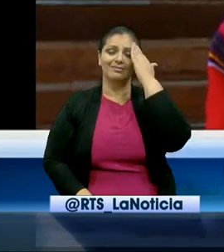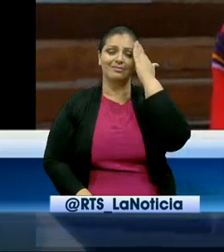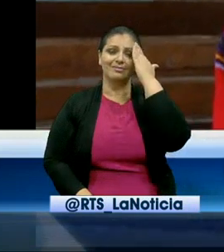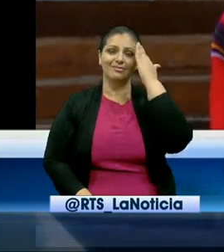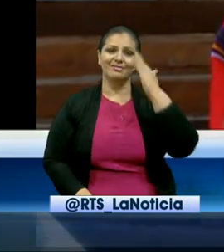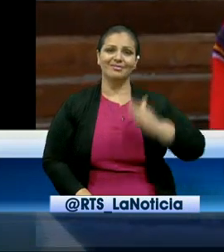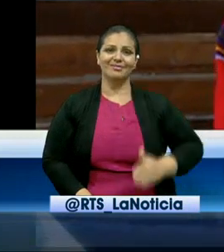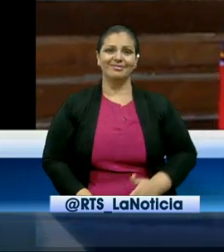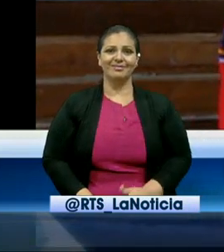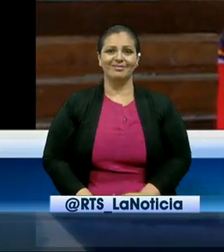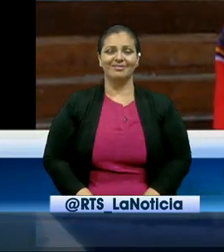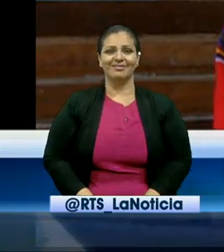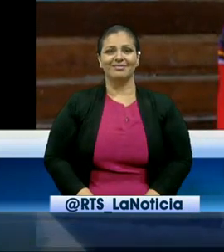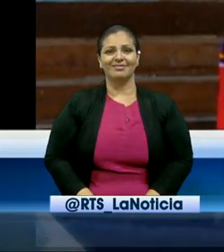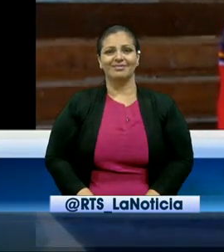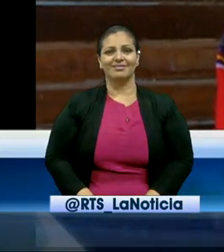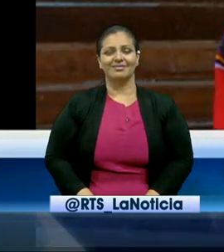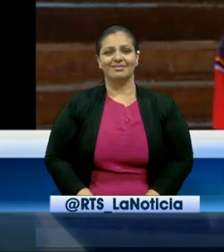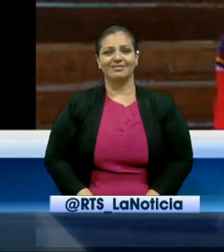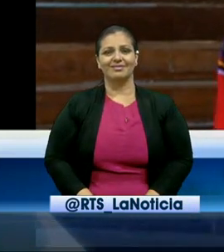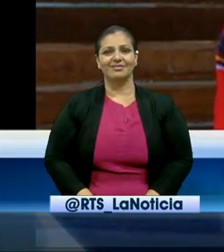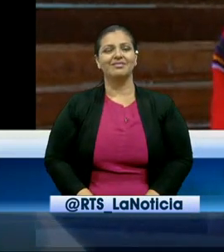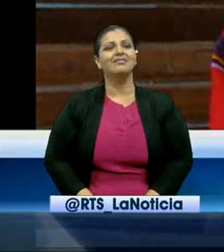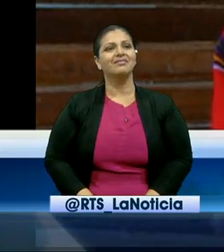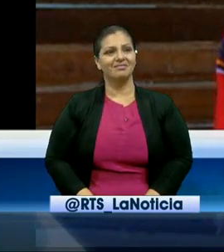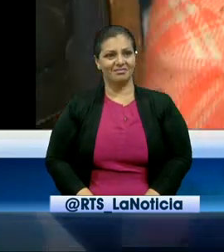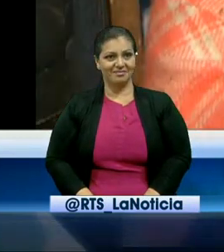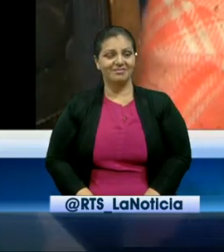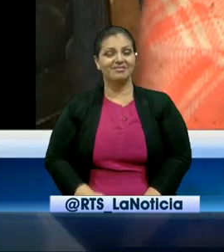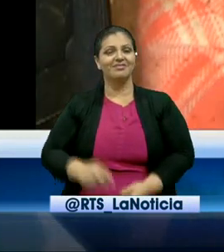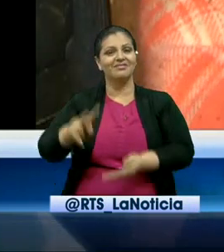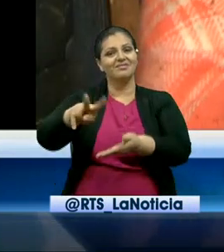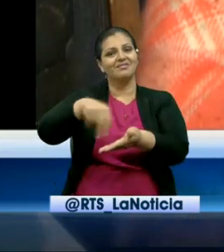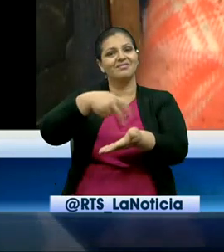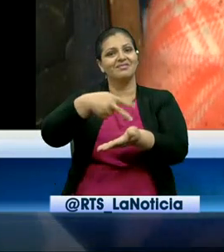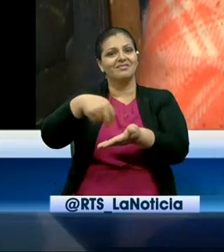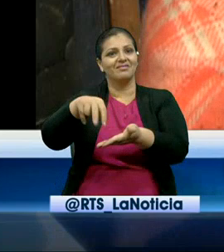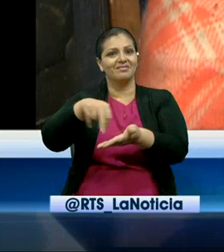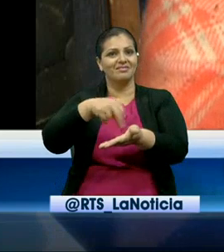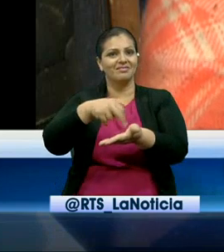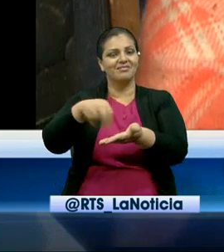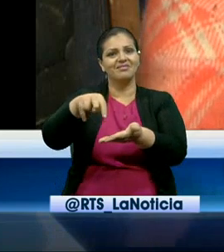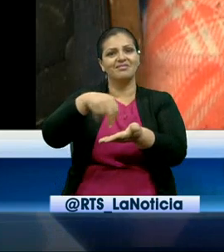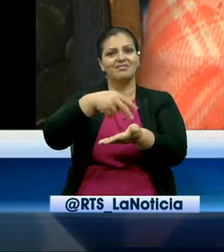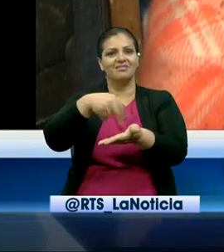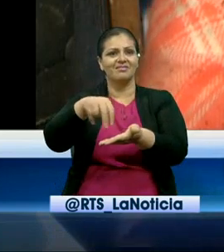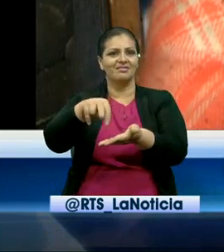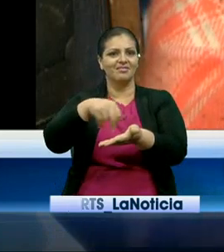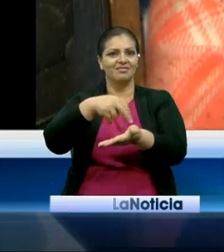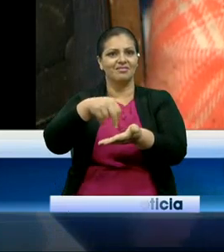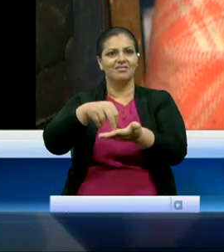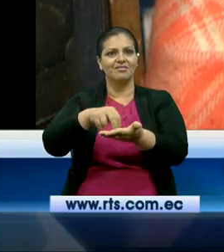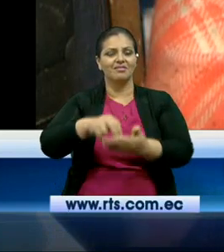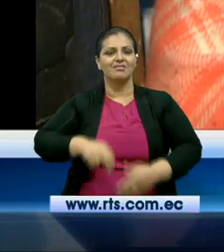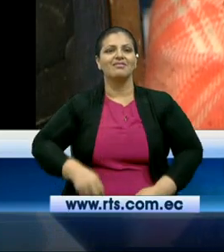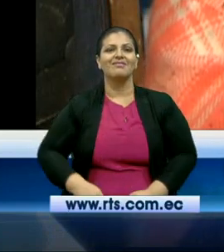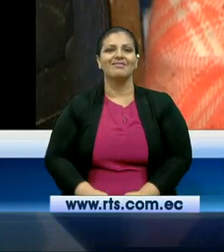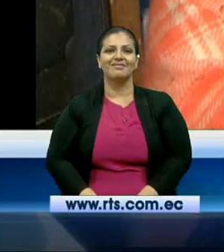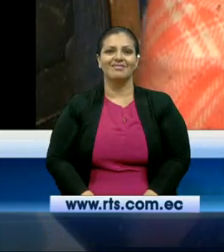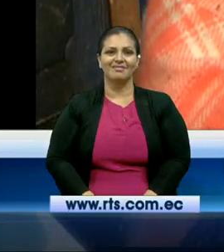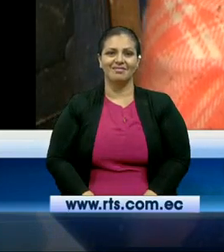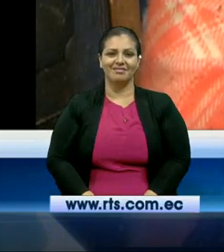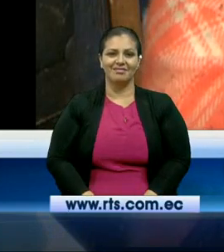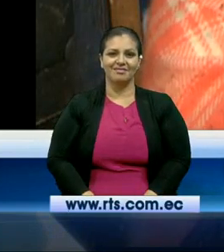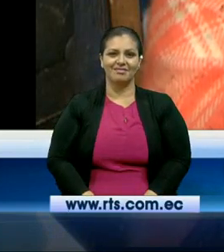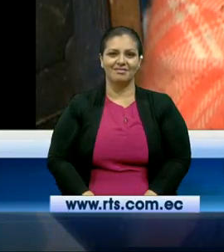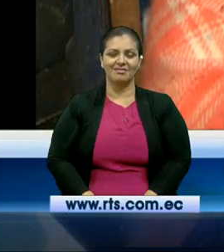negra era más chiste porque él marcaba un muñeco, de ese muñeco hacía cargo a los hombres, bailando, hacía muñeco de hacer cargo,